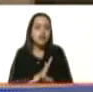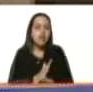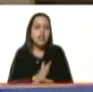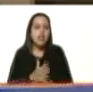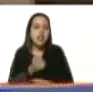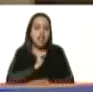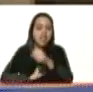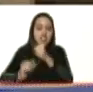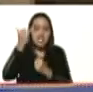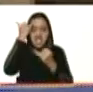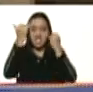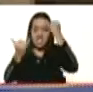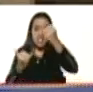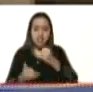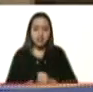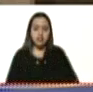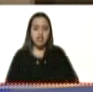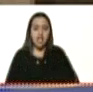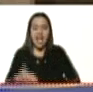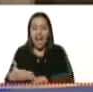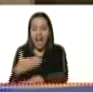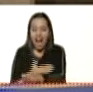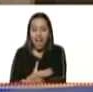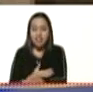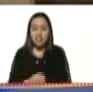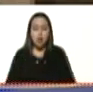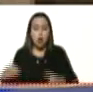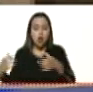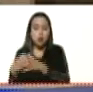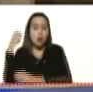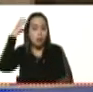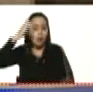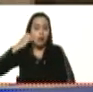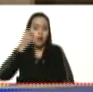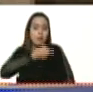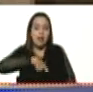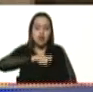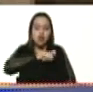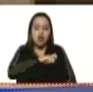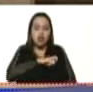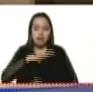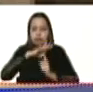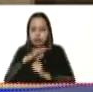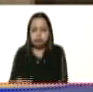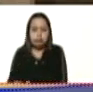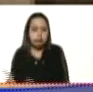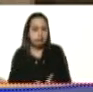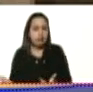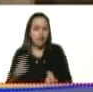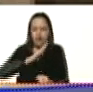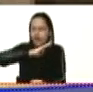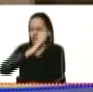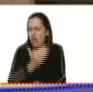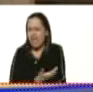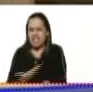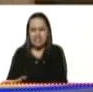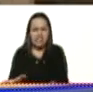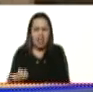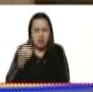La dominación ideológica de entonces de la monarquía europea española, bárbara y salvaje.